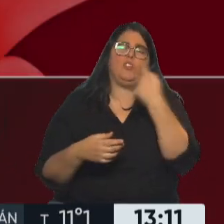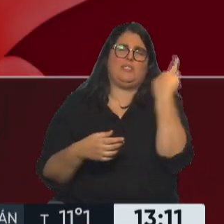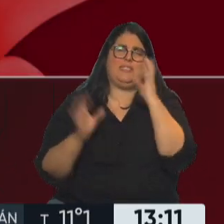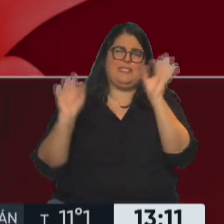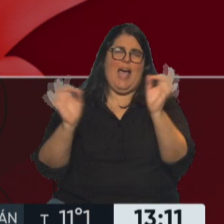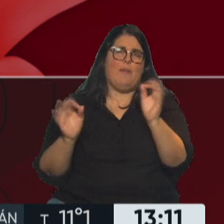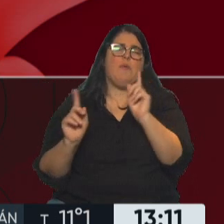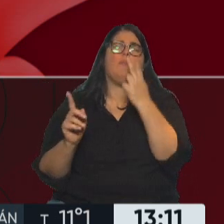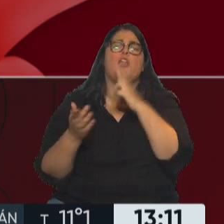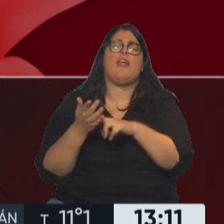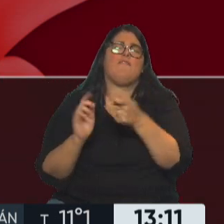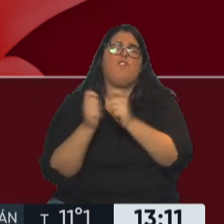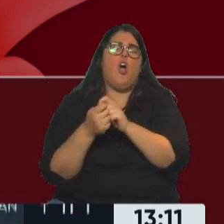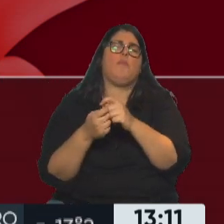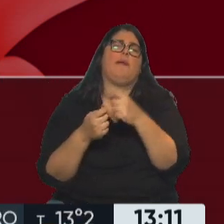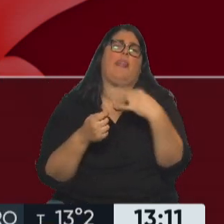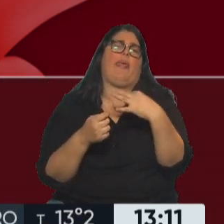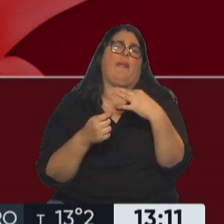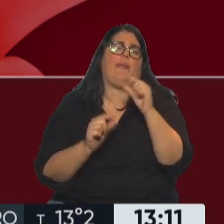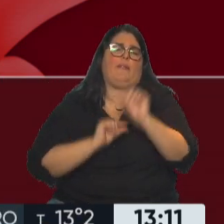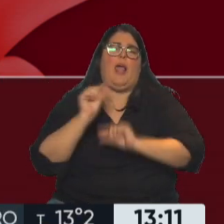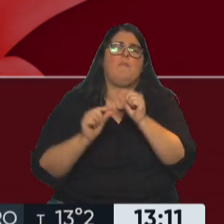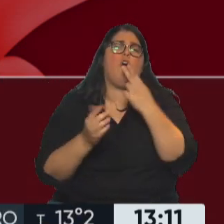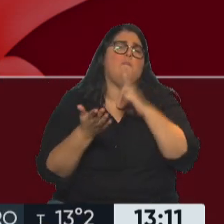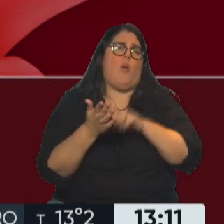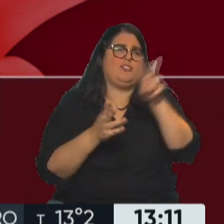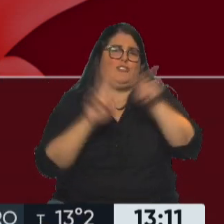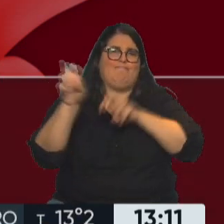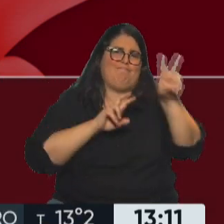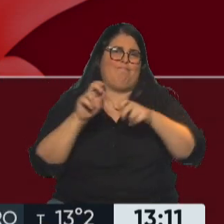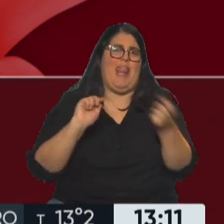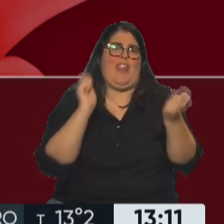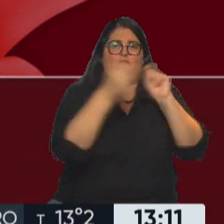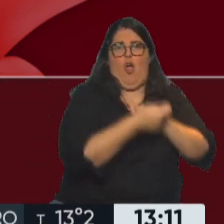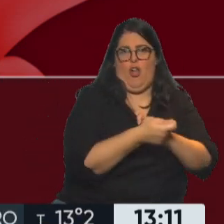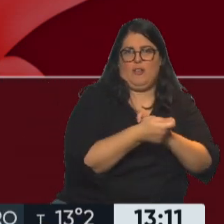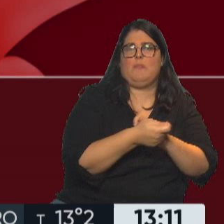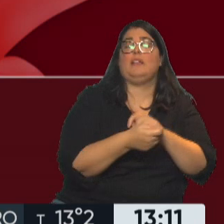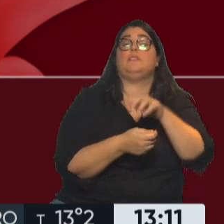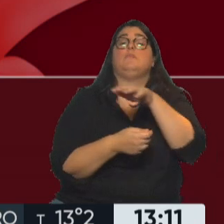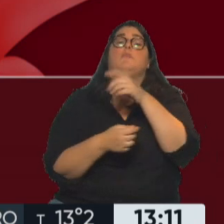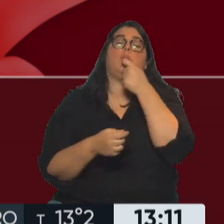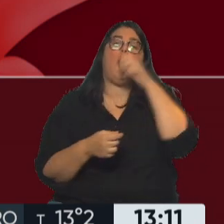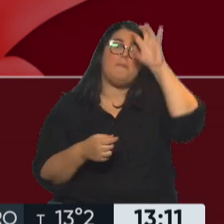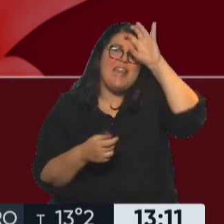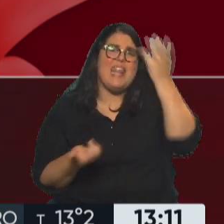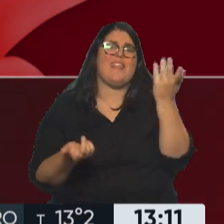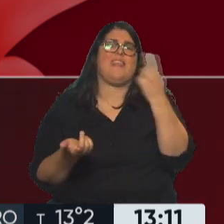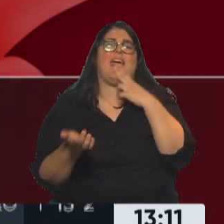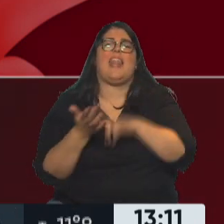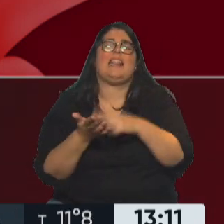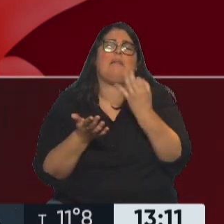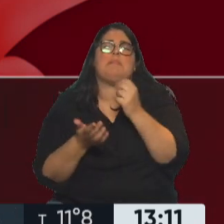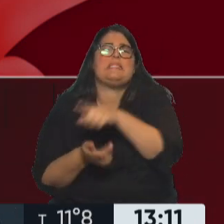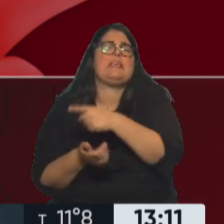para avanzar en esas reformas se tiene que empezar a cobrar impuestos a los sectores que lo pueden hacer. Minería, renta